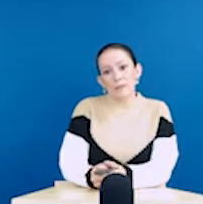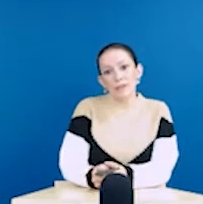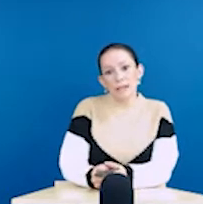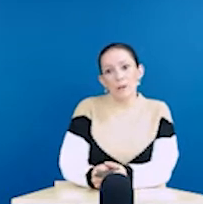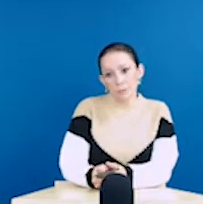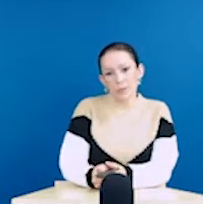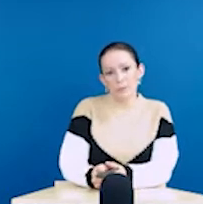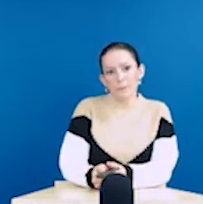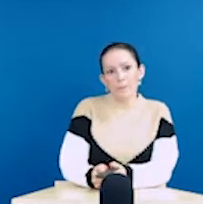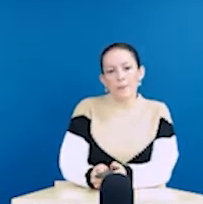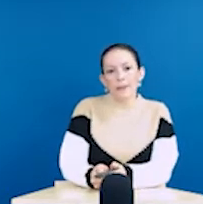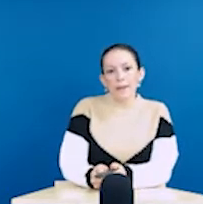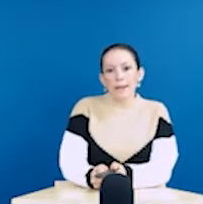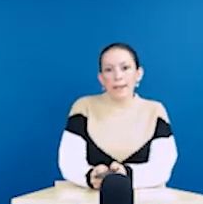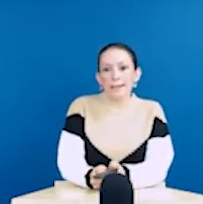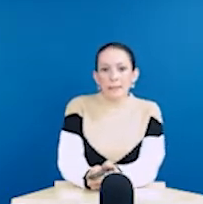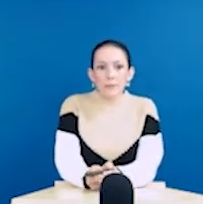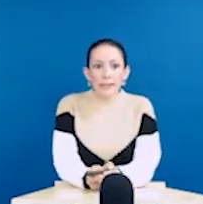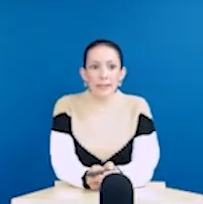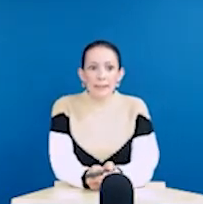pueda tener un final óptimo.